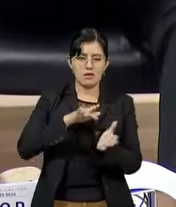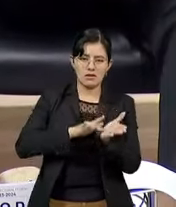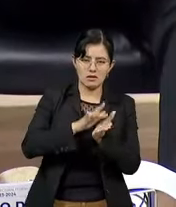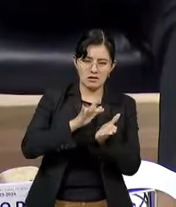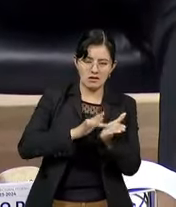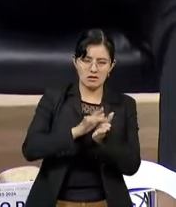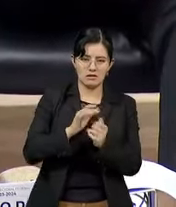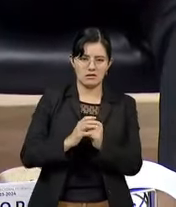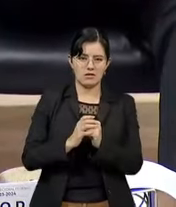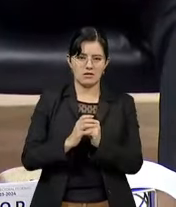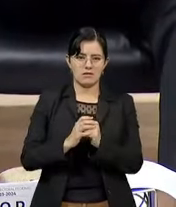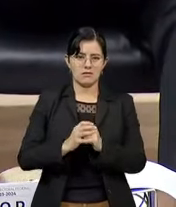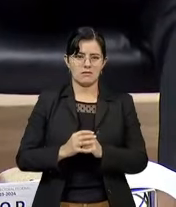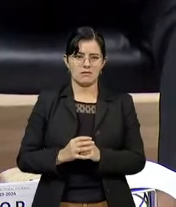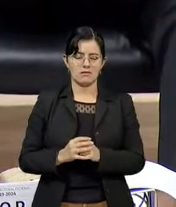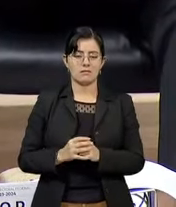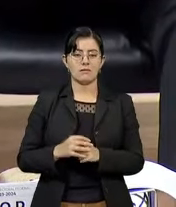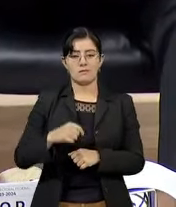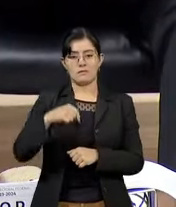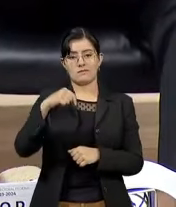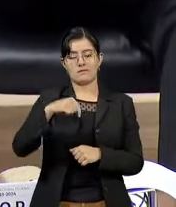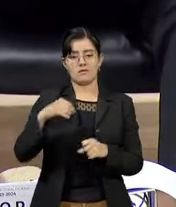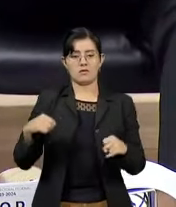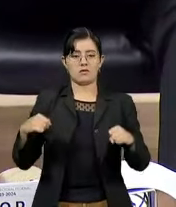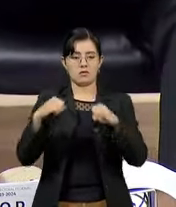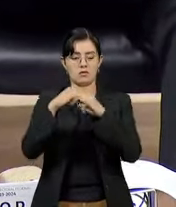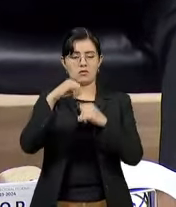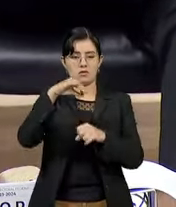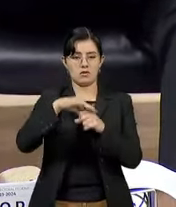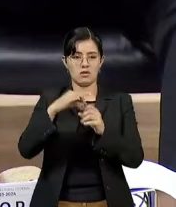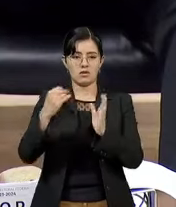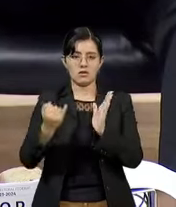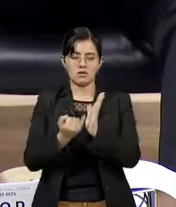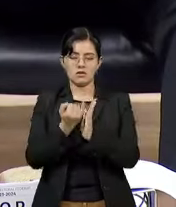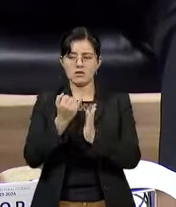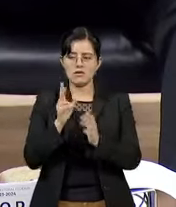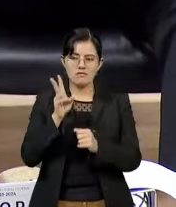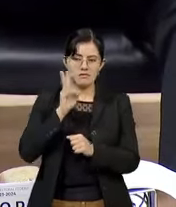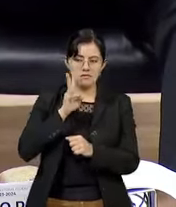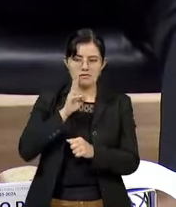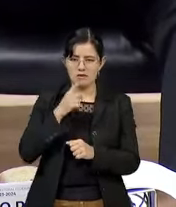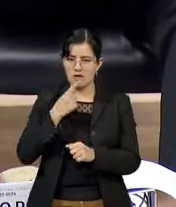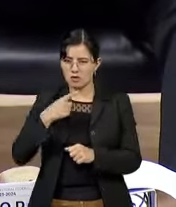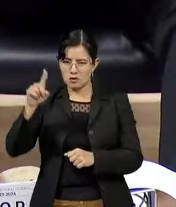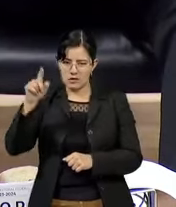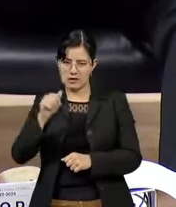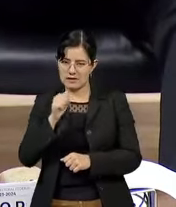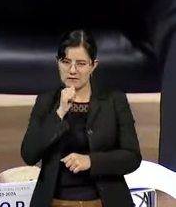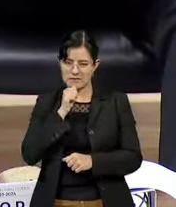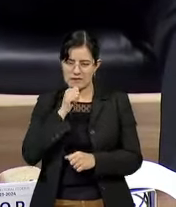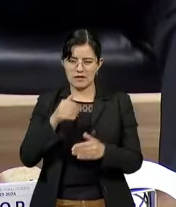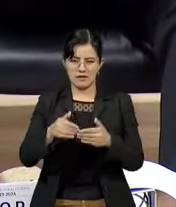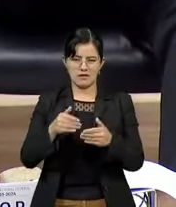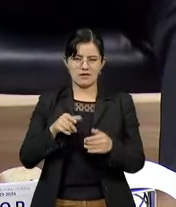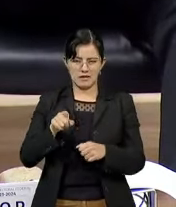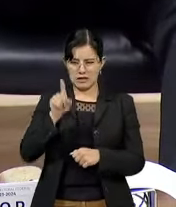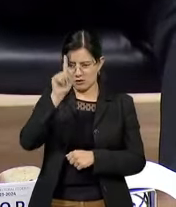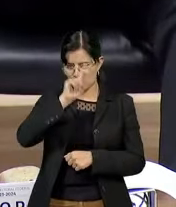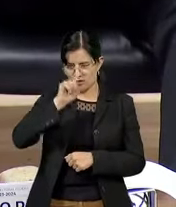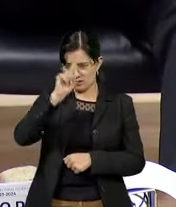no decidía este instituto Qué hacer con nuestra queja y como lo de lo adelanté la gajera